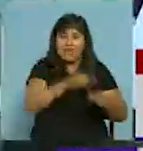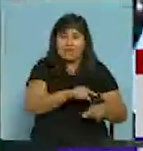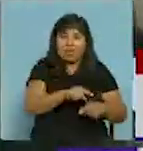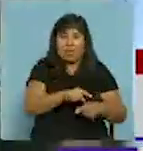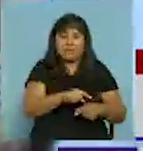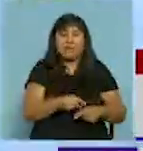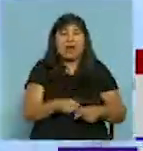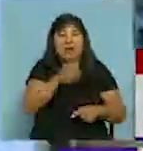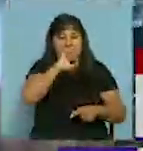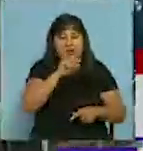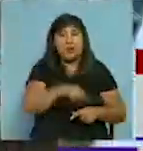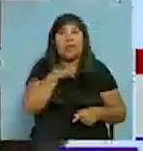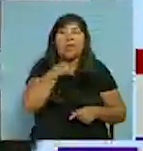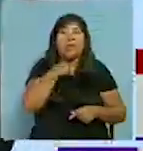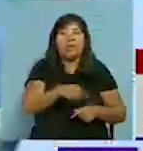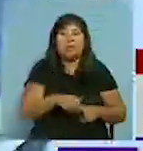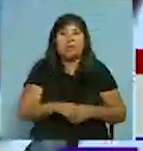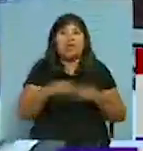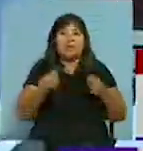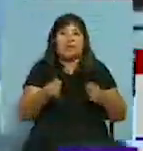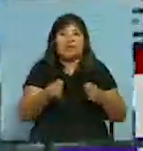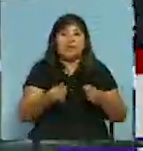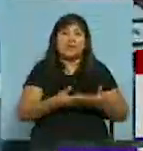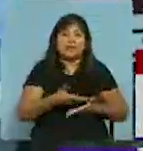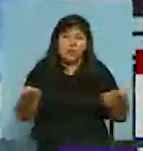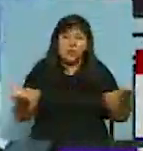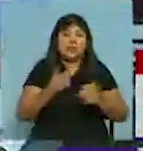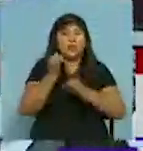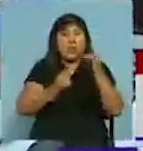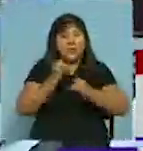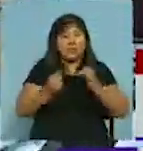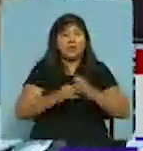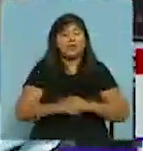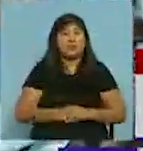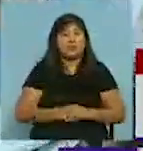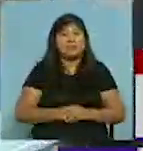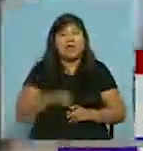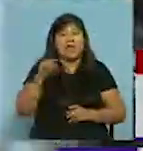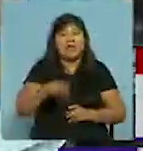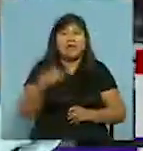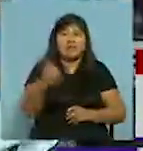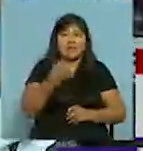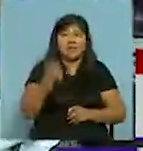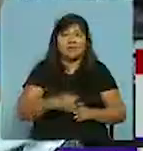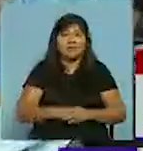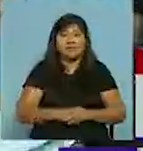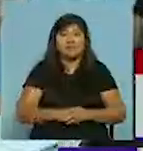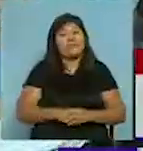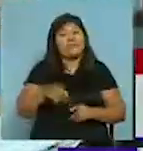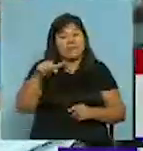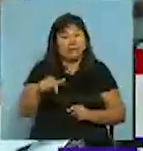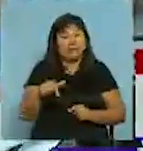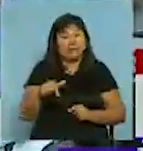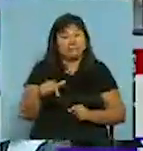de jujuy para que nos cuente obispos unas palabras en este momento tan emotivo acá en el comedor como se apóstol bueno si